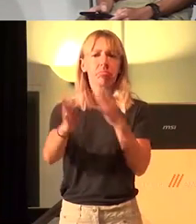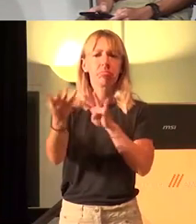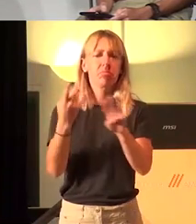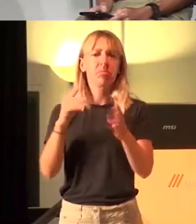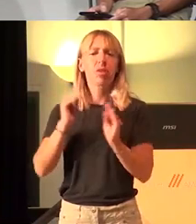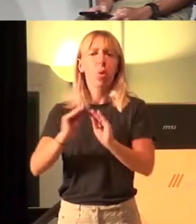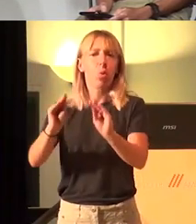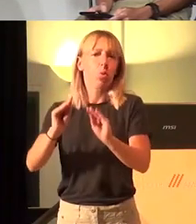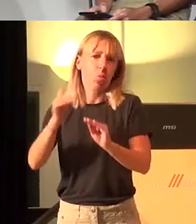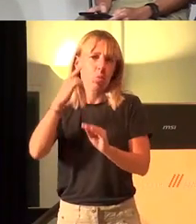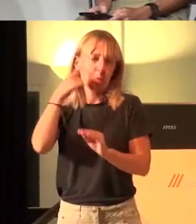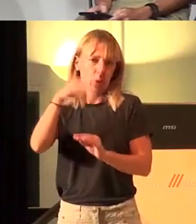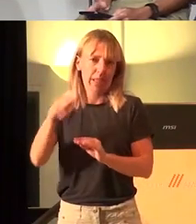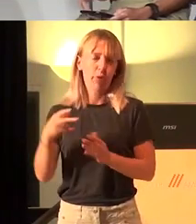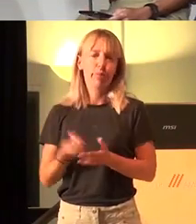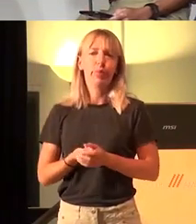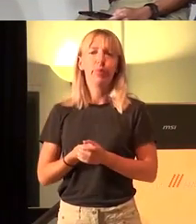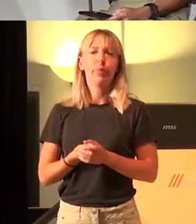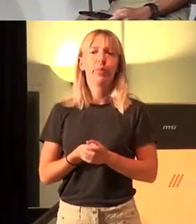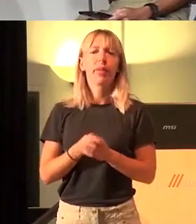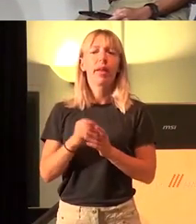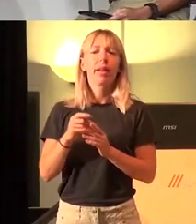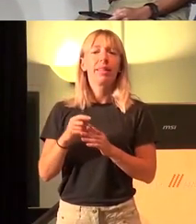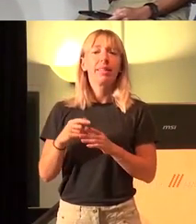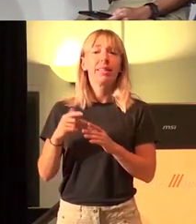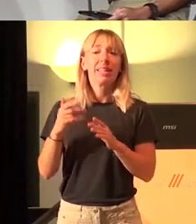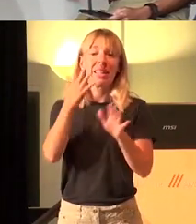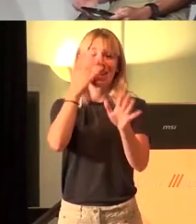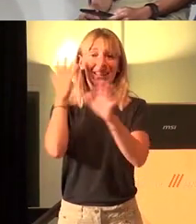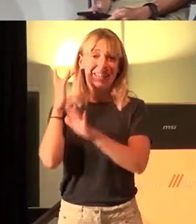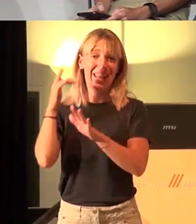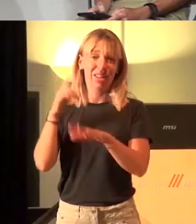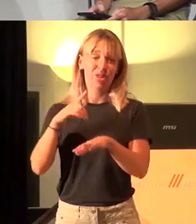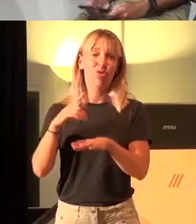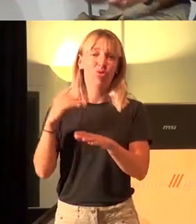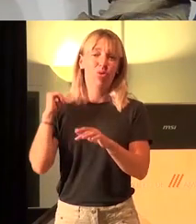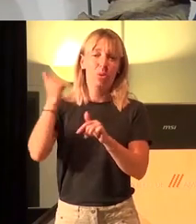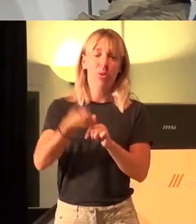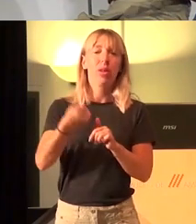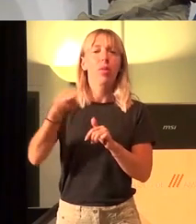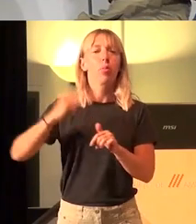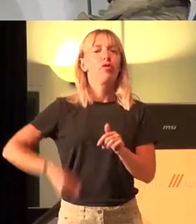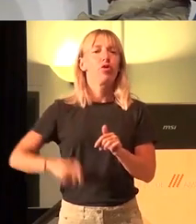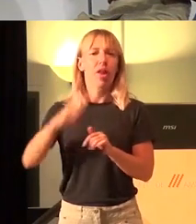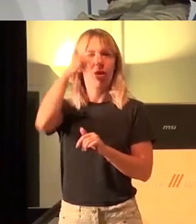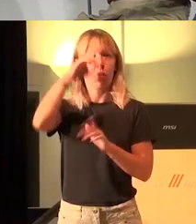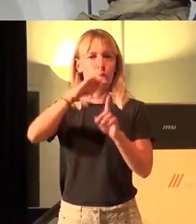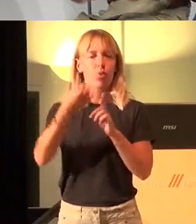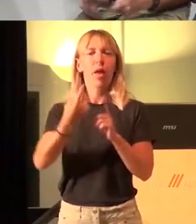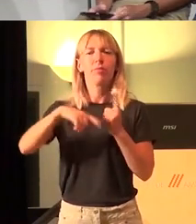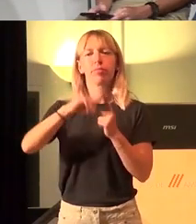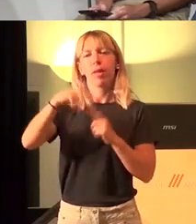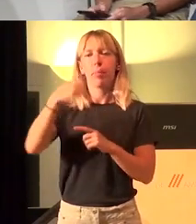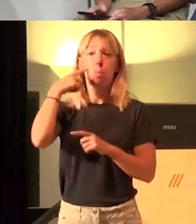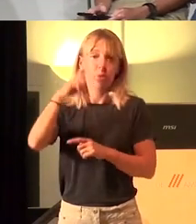habitaran vuestro museo. Durante todo este tiempo y como profesionales de la cultura y como además